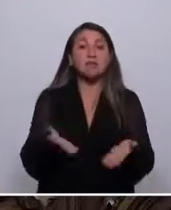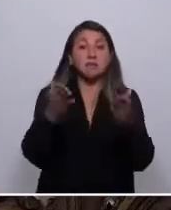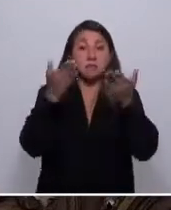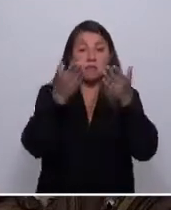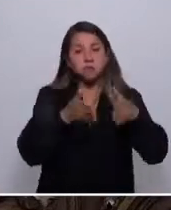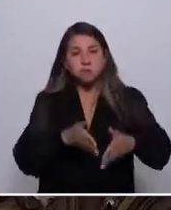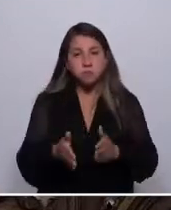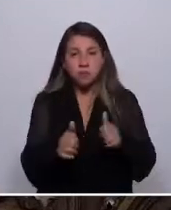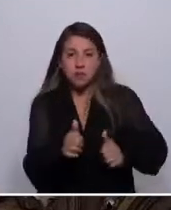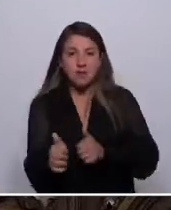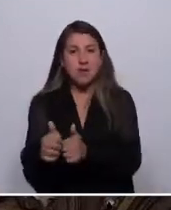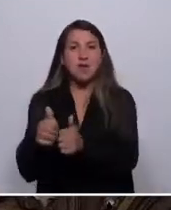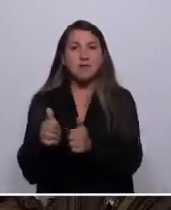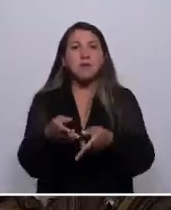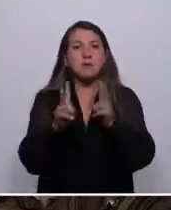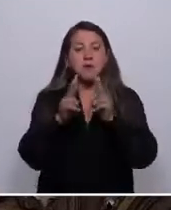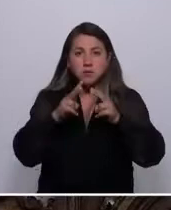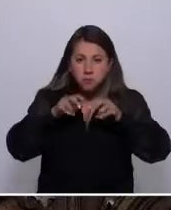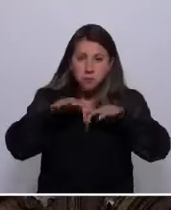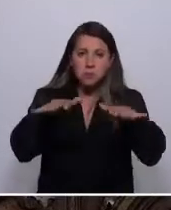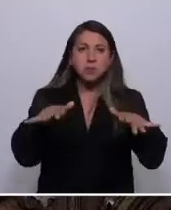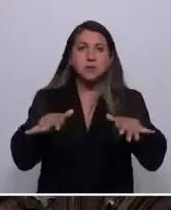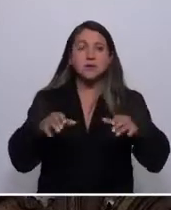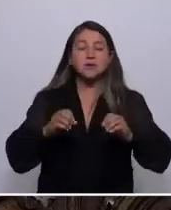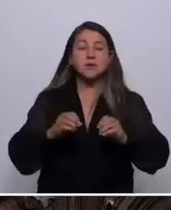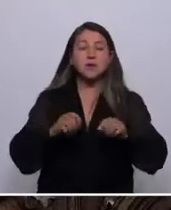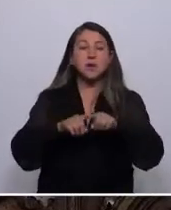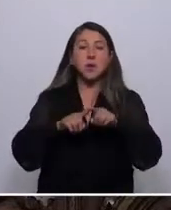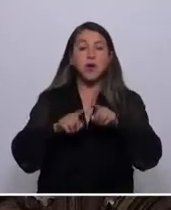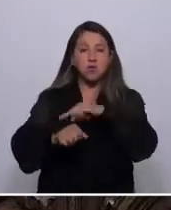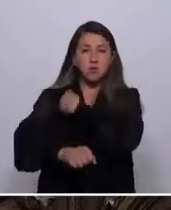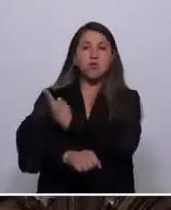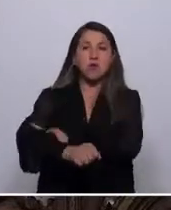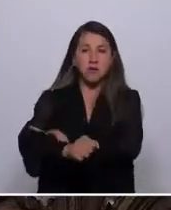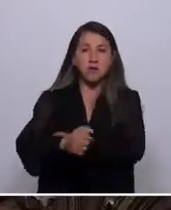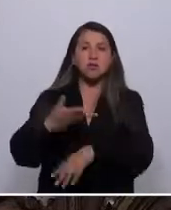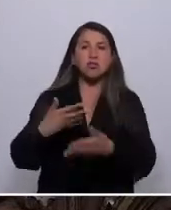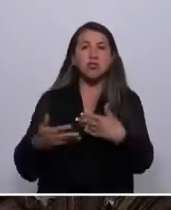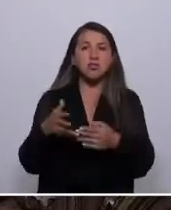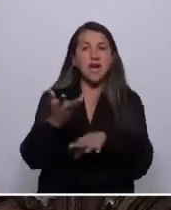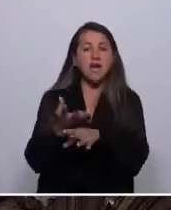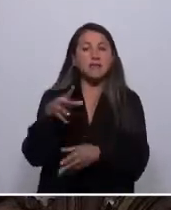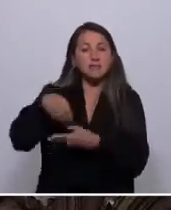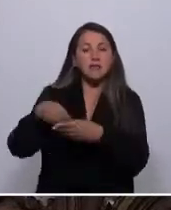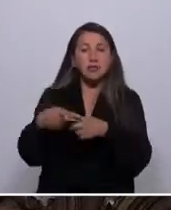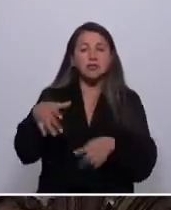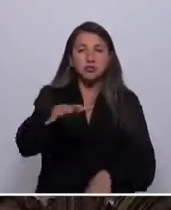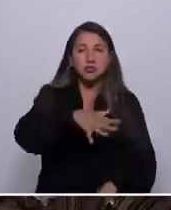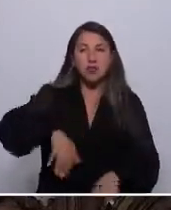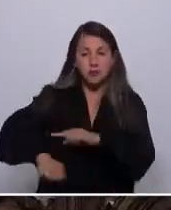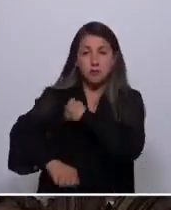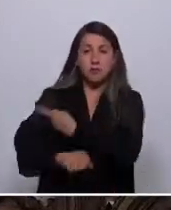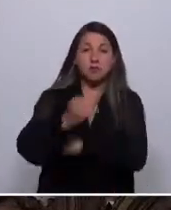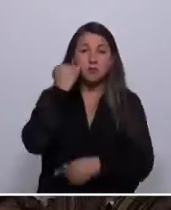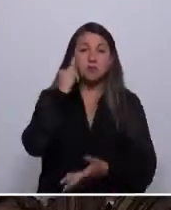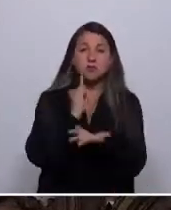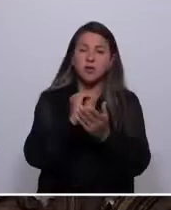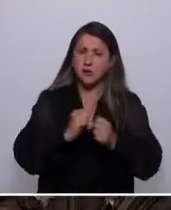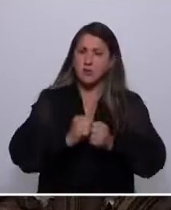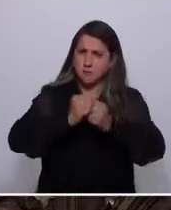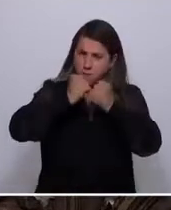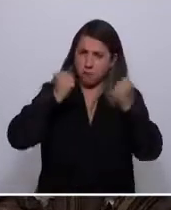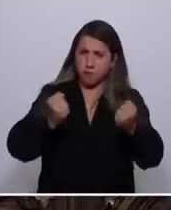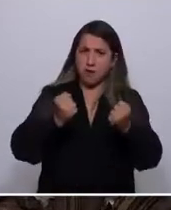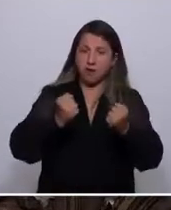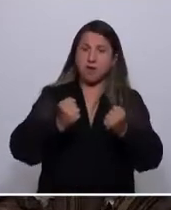encauzar, permitir el despliegue, transmitir un poder que está en la sociedad. El poder institucional es más fuerte